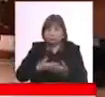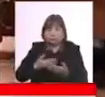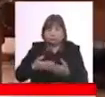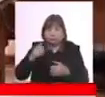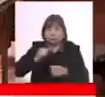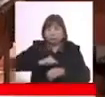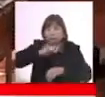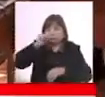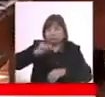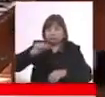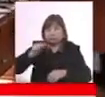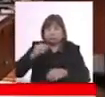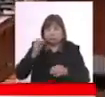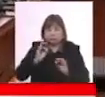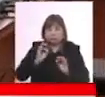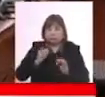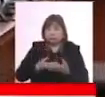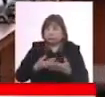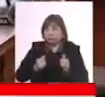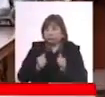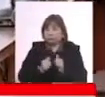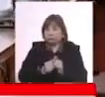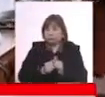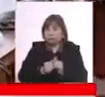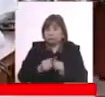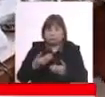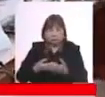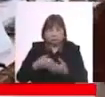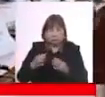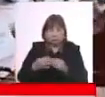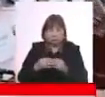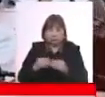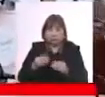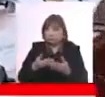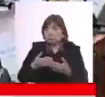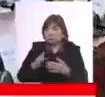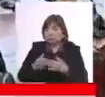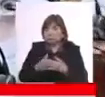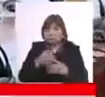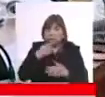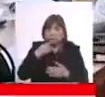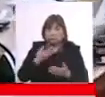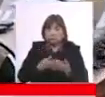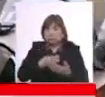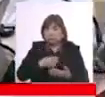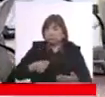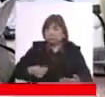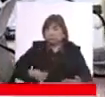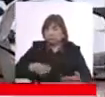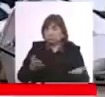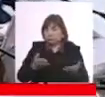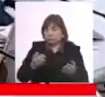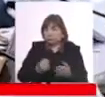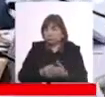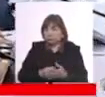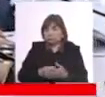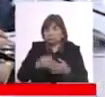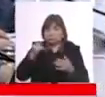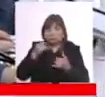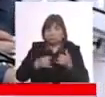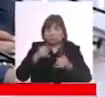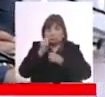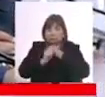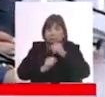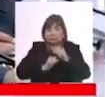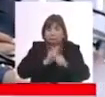por la región Ancash, específicamente con referencia a la pesca artesanal. De hecho, el ministerio en esta temporada de fin